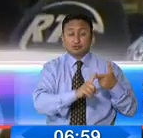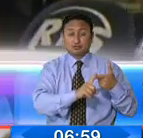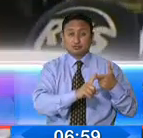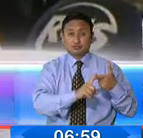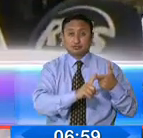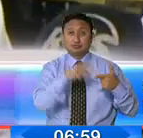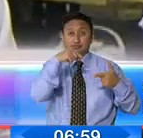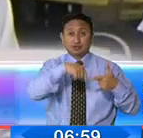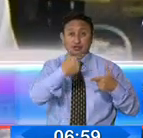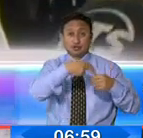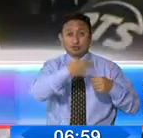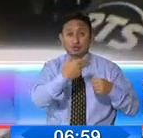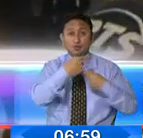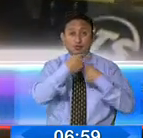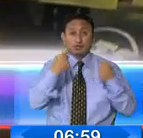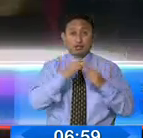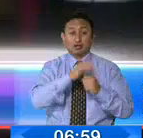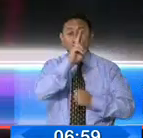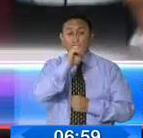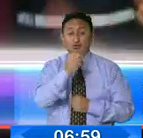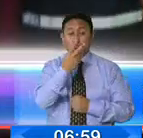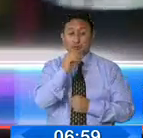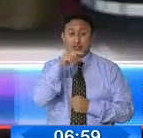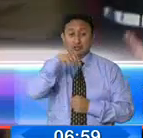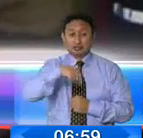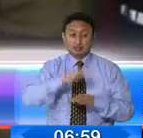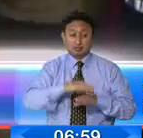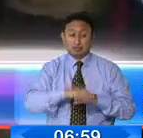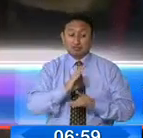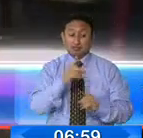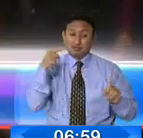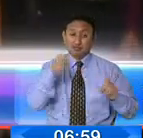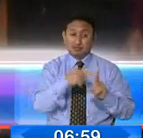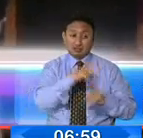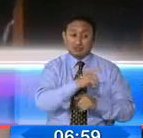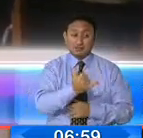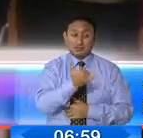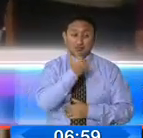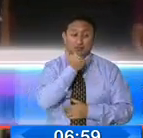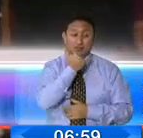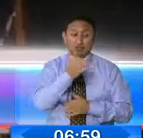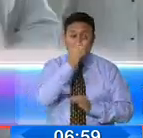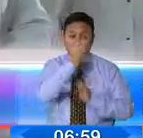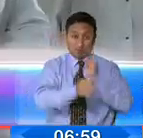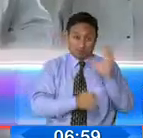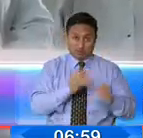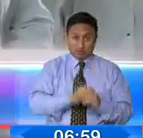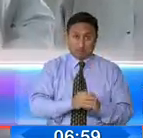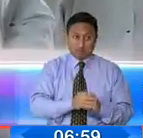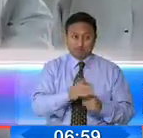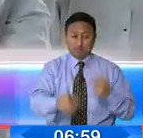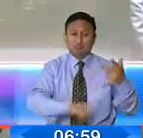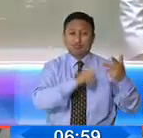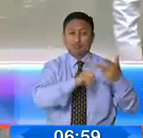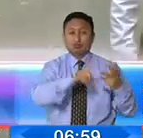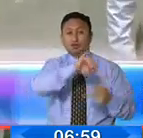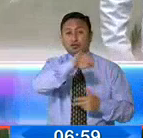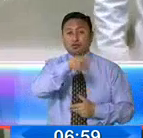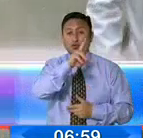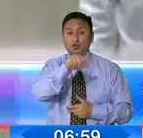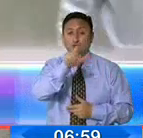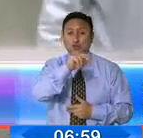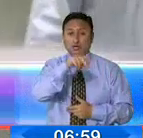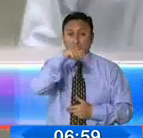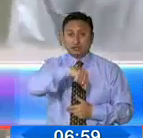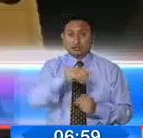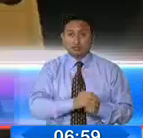Andramuño, pero renunció en marzo del 2020 tras ser señalada por el manejo inicial de la pandemia. Tras su paso llegó Juan Carlos Ceballos,